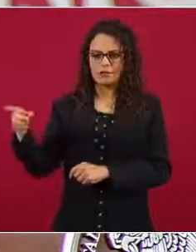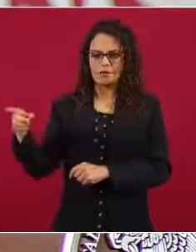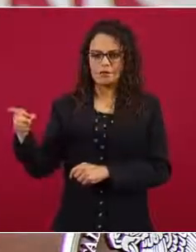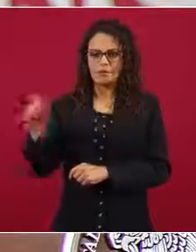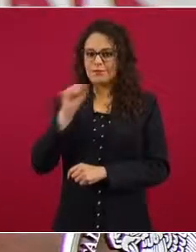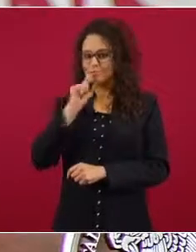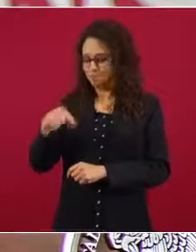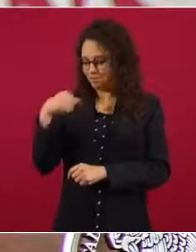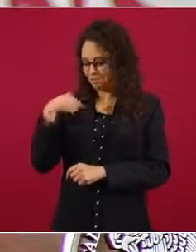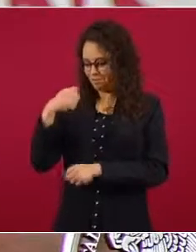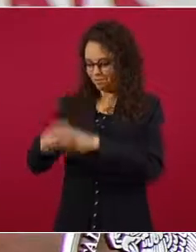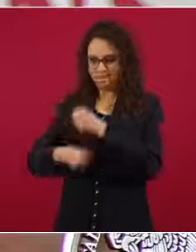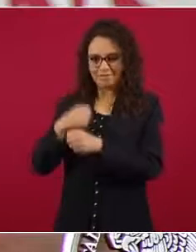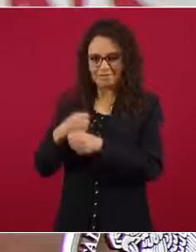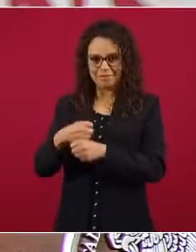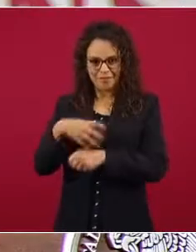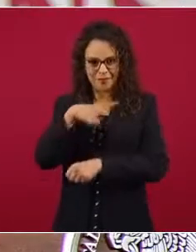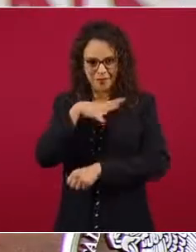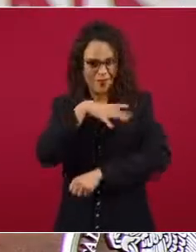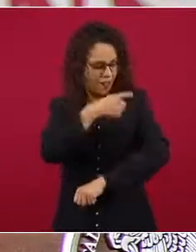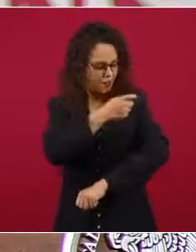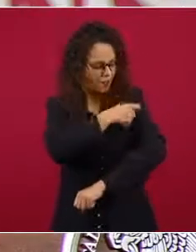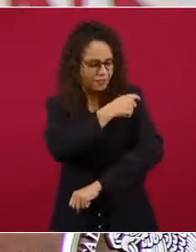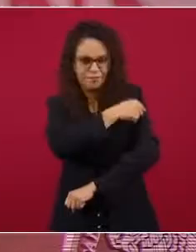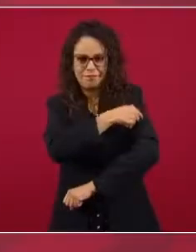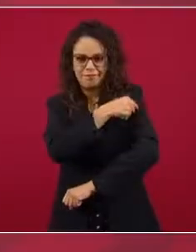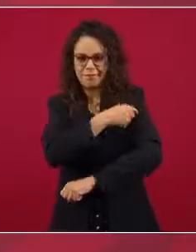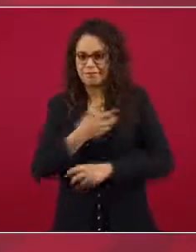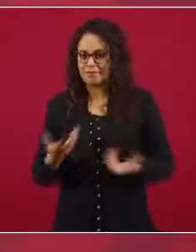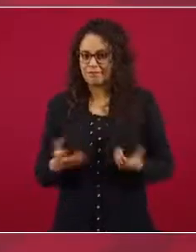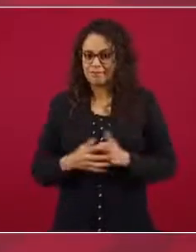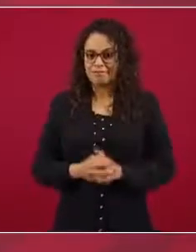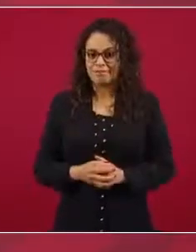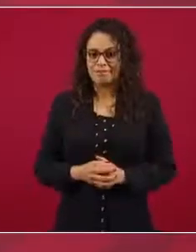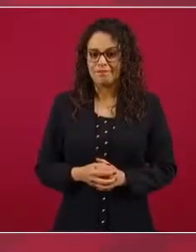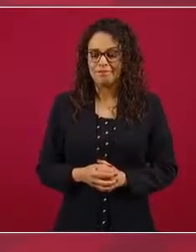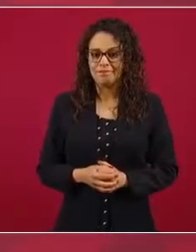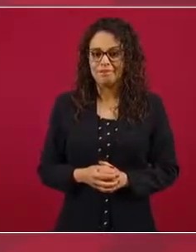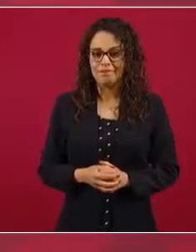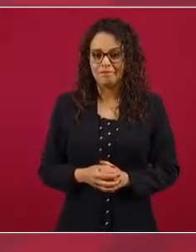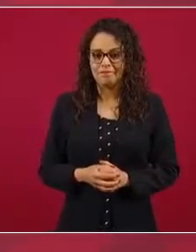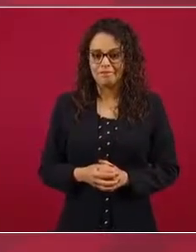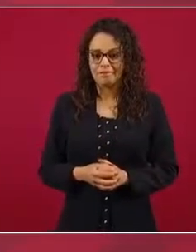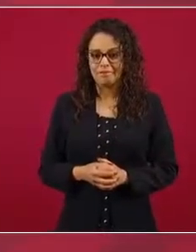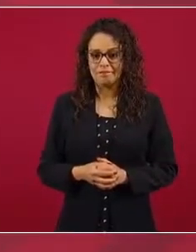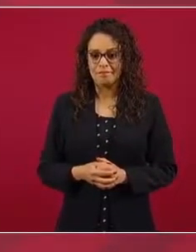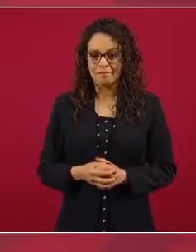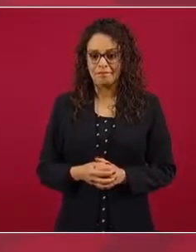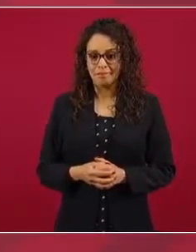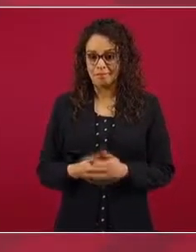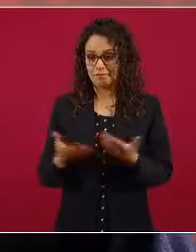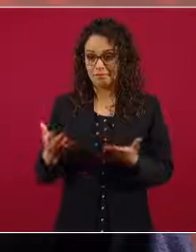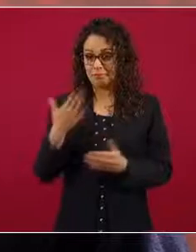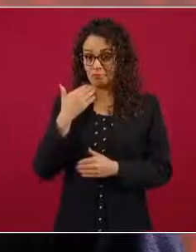cicatriz? Llegaba a Tepetitán porque no había carretera.